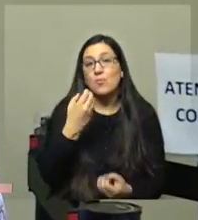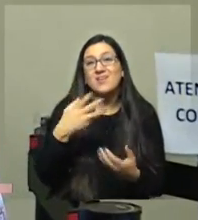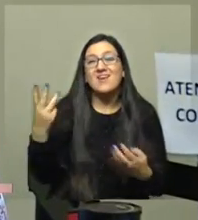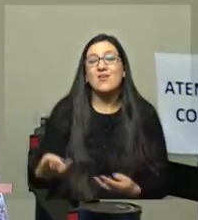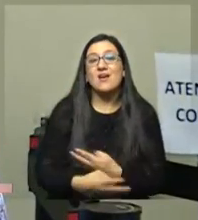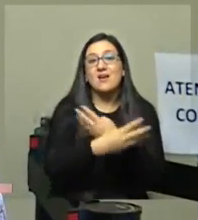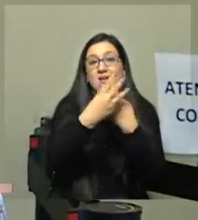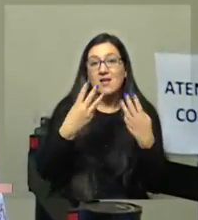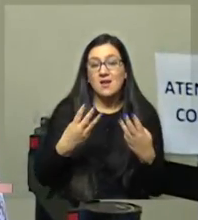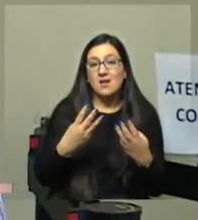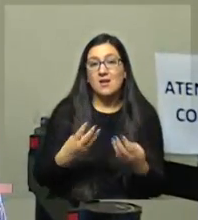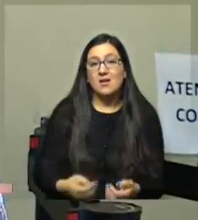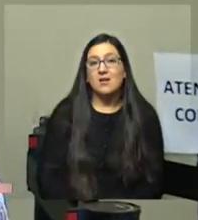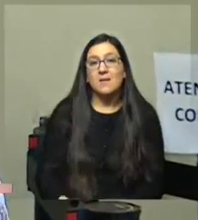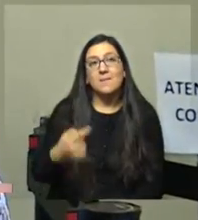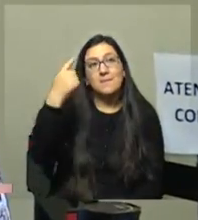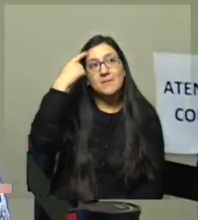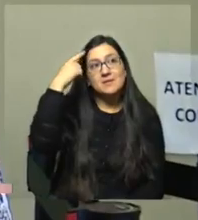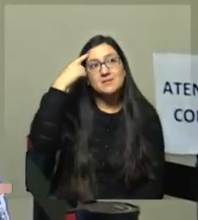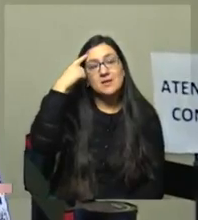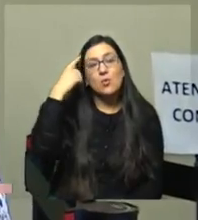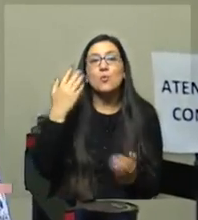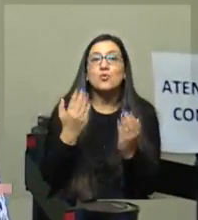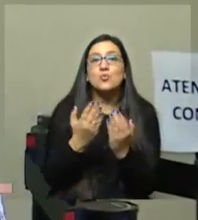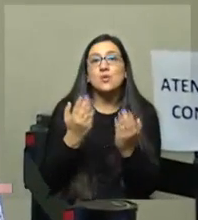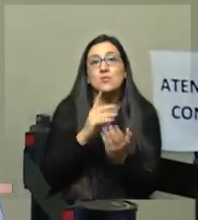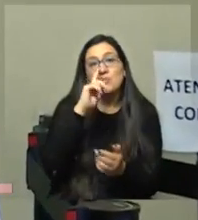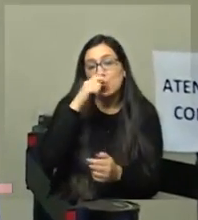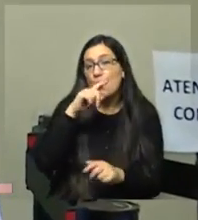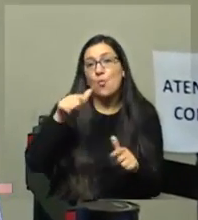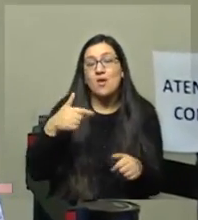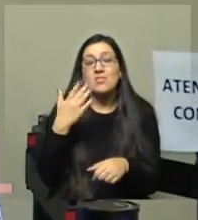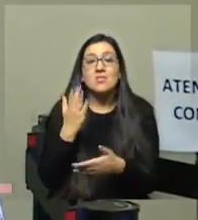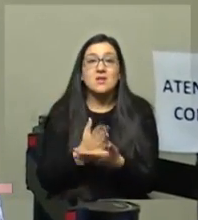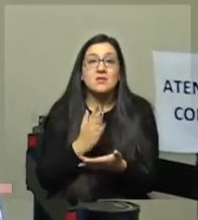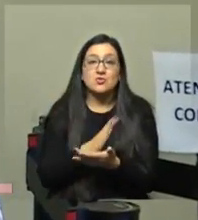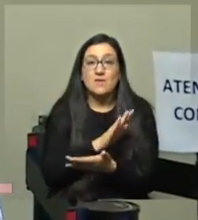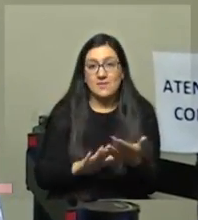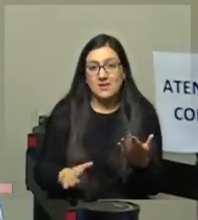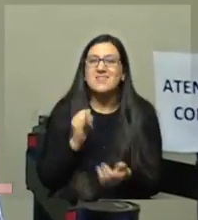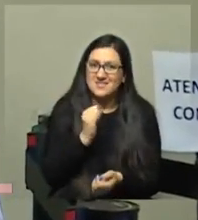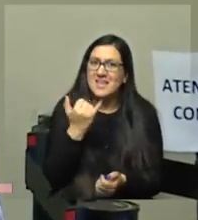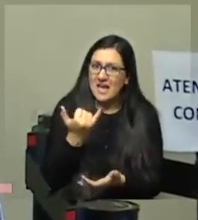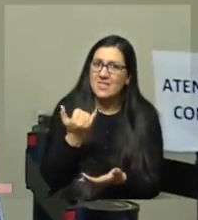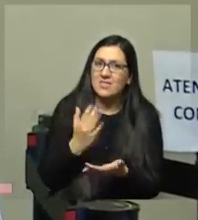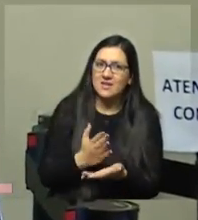general piensan que como estudian en Montevideo no tienen derecho a la beca y es importante que sepa que sí tienen derecho a la beca. O sea que